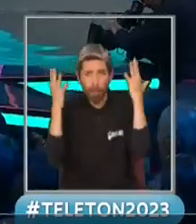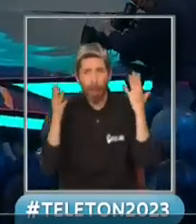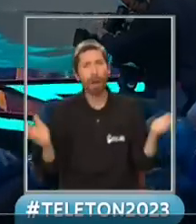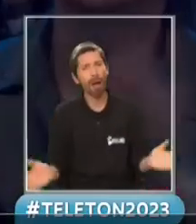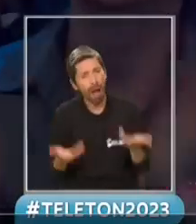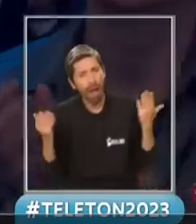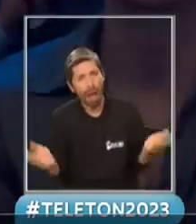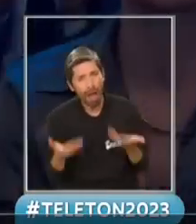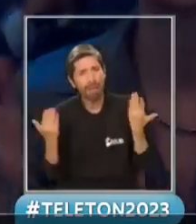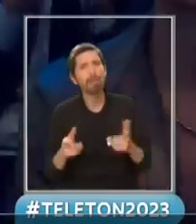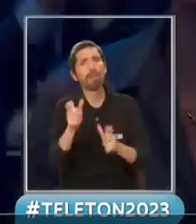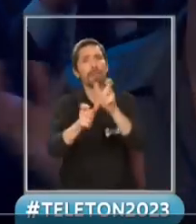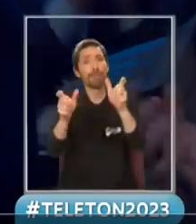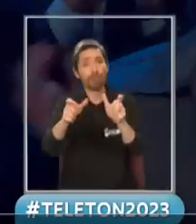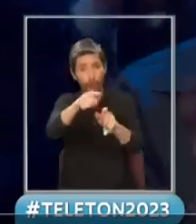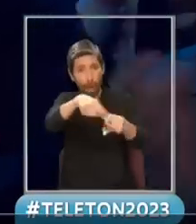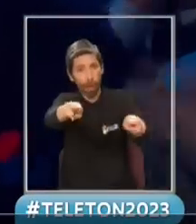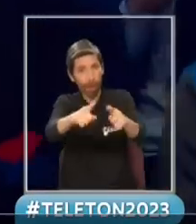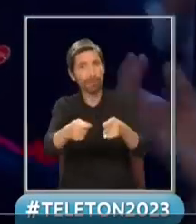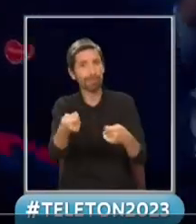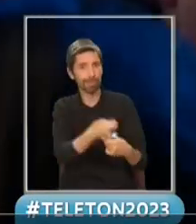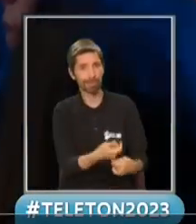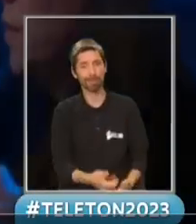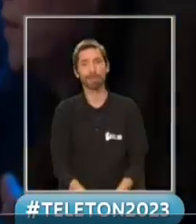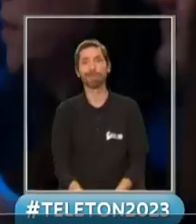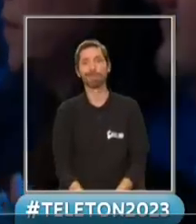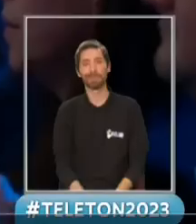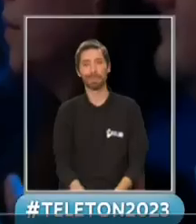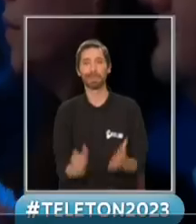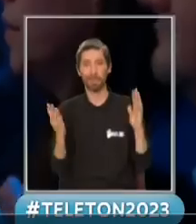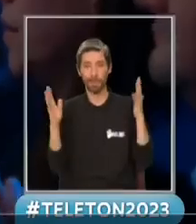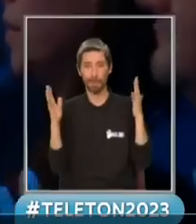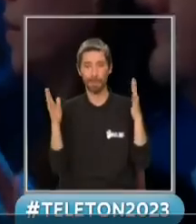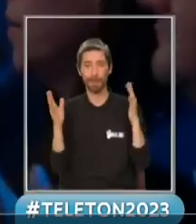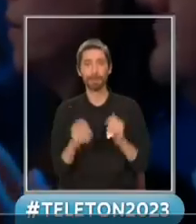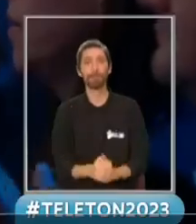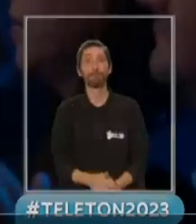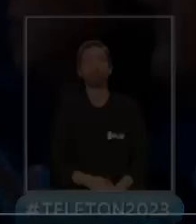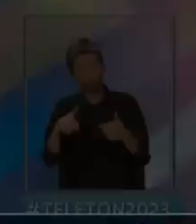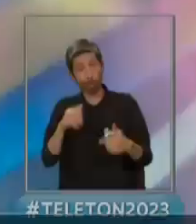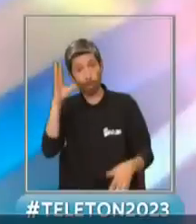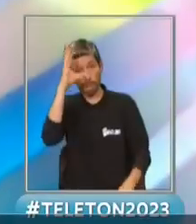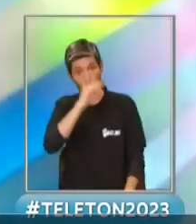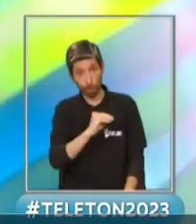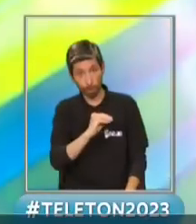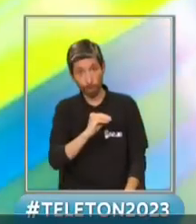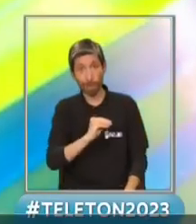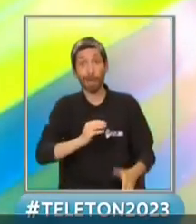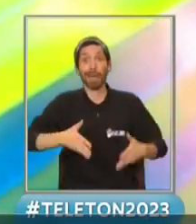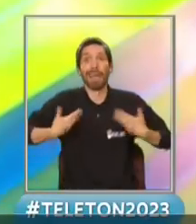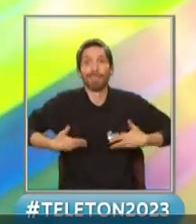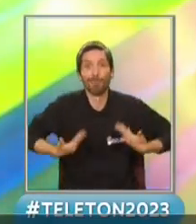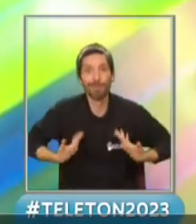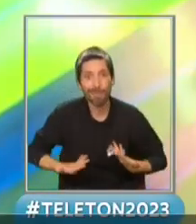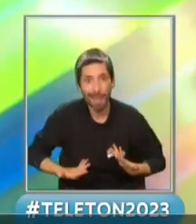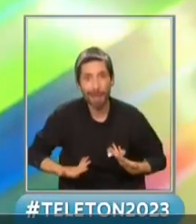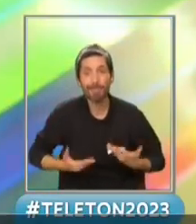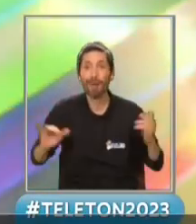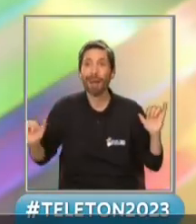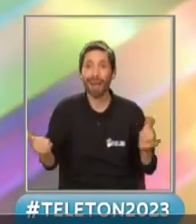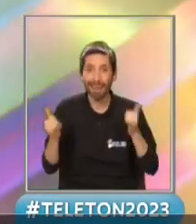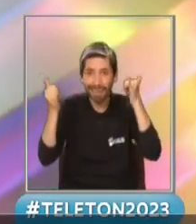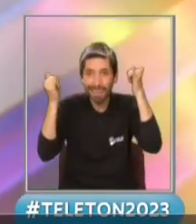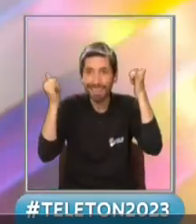se dirigió a quienes ahí se encontraban y a todo un país. Los invito esta noche con entusiasmo, con